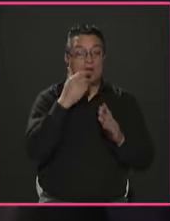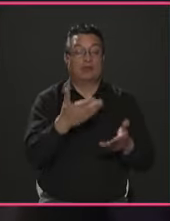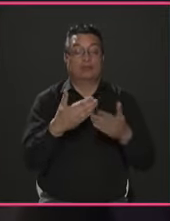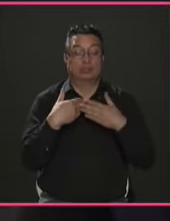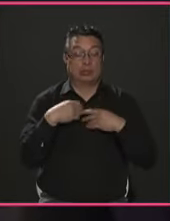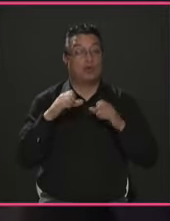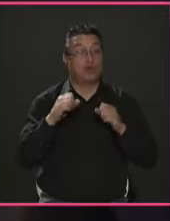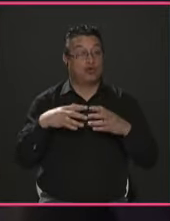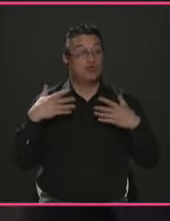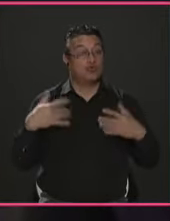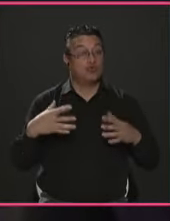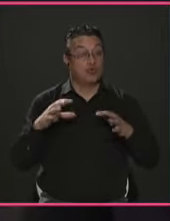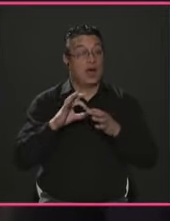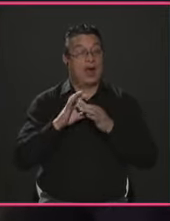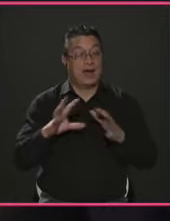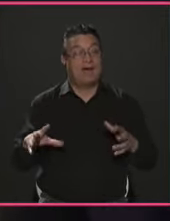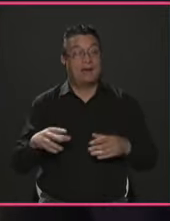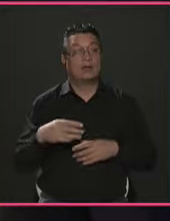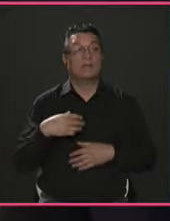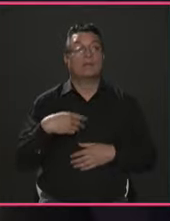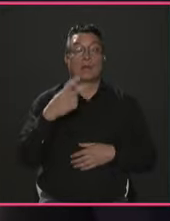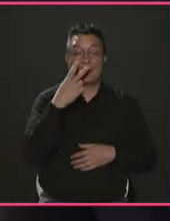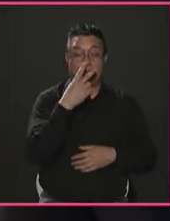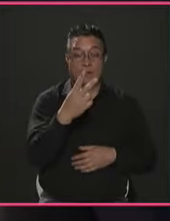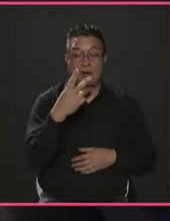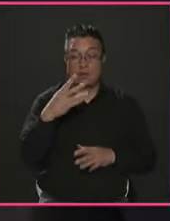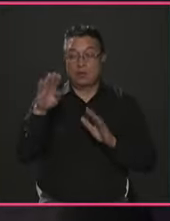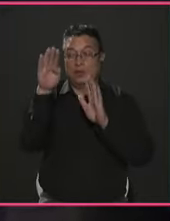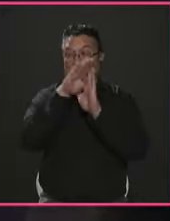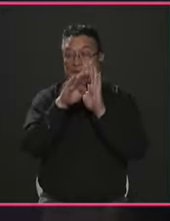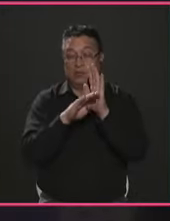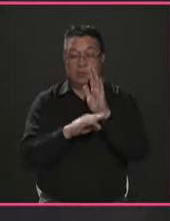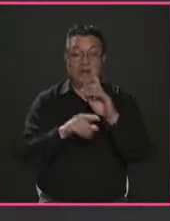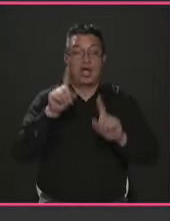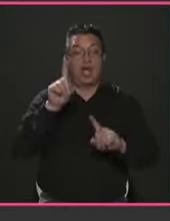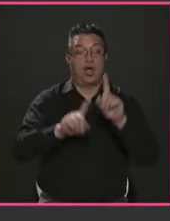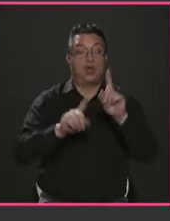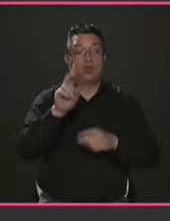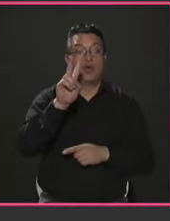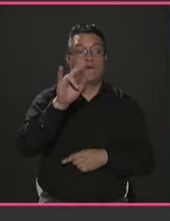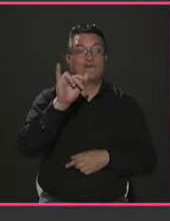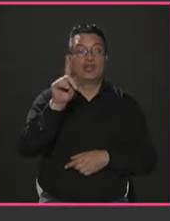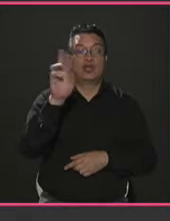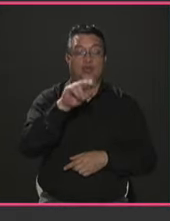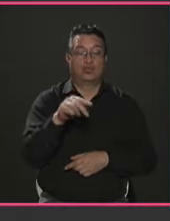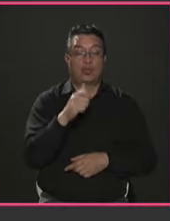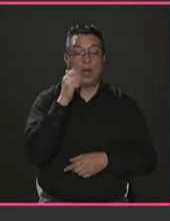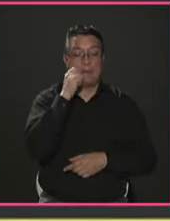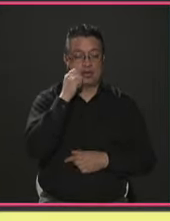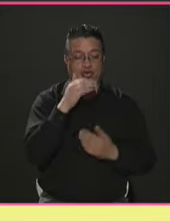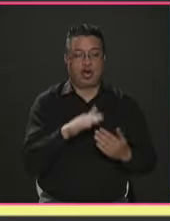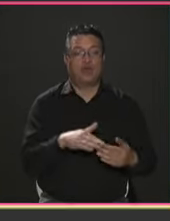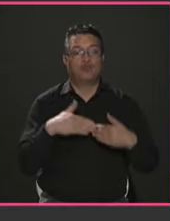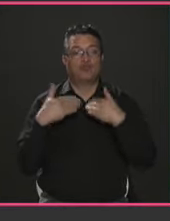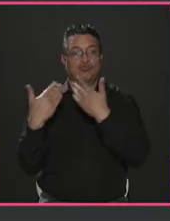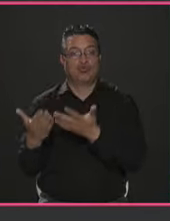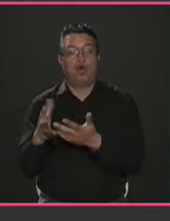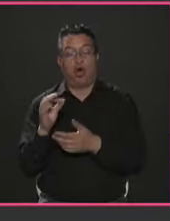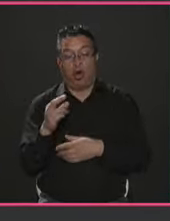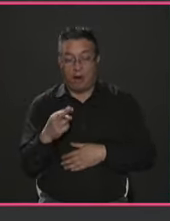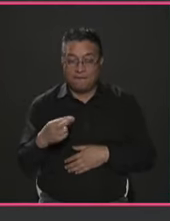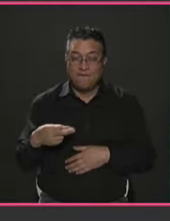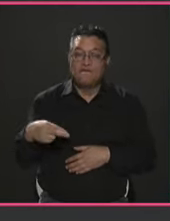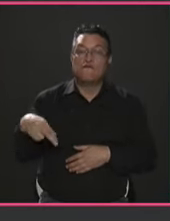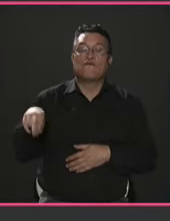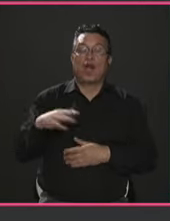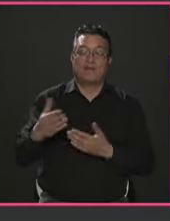son enormes las cosas que hemos visto acá es una lista de algunos de los virus que están pasando a las personas o que han vuelto